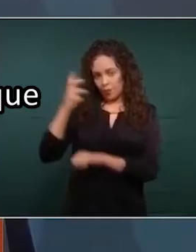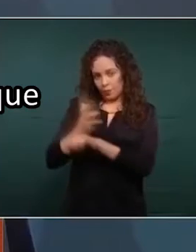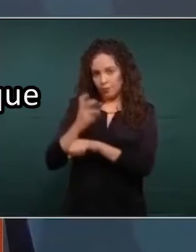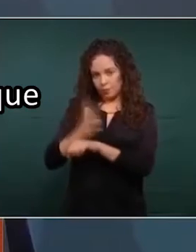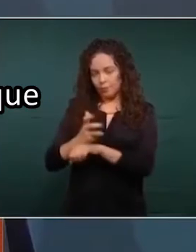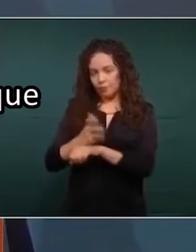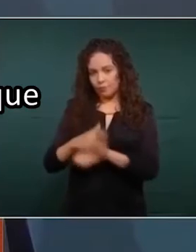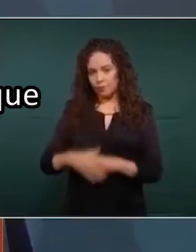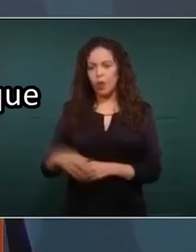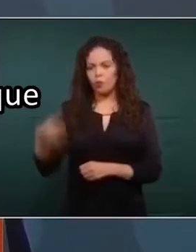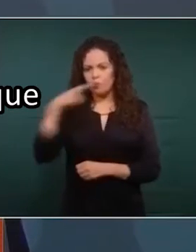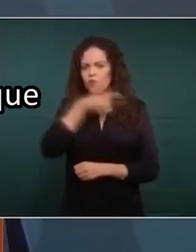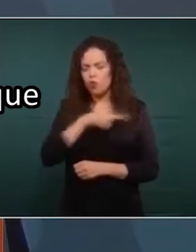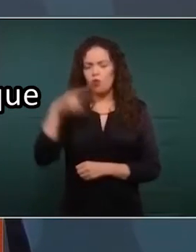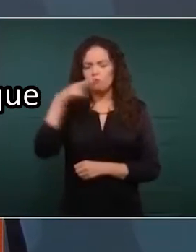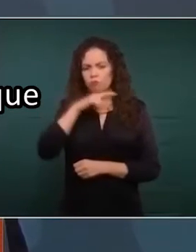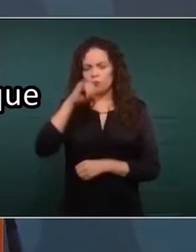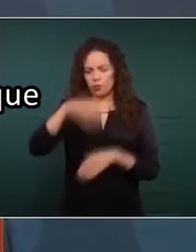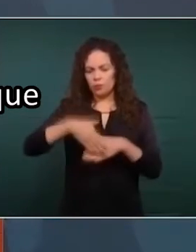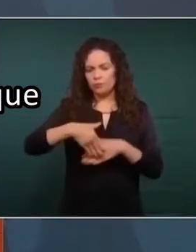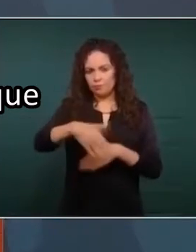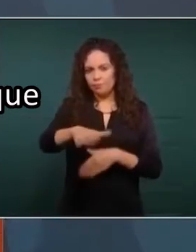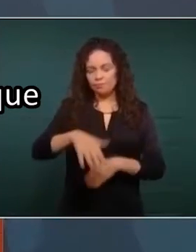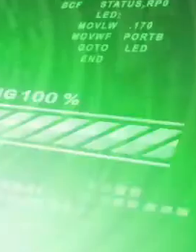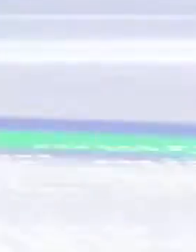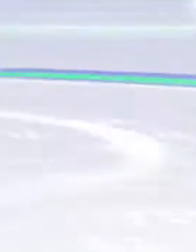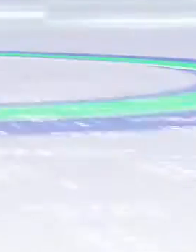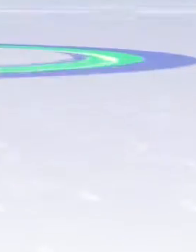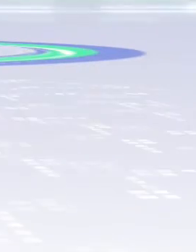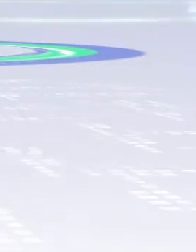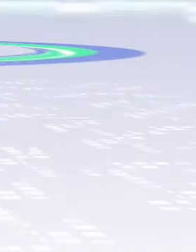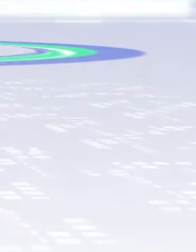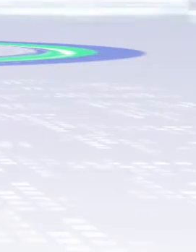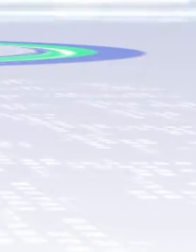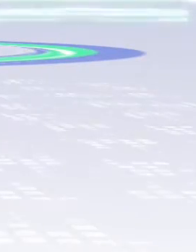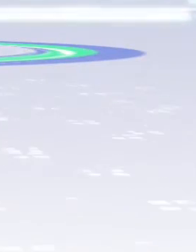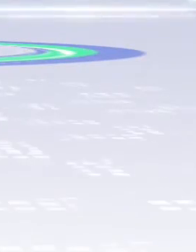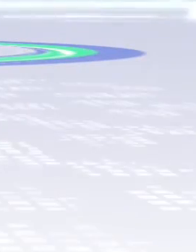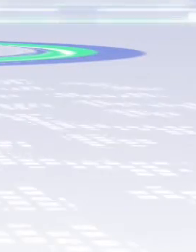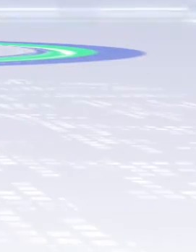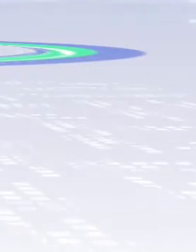los cachitos antes del día 15 y aún faltan, dijo. Noticieros Teleurbano.